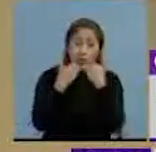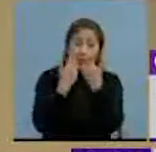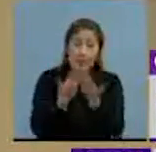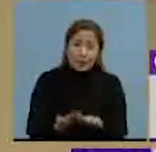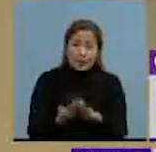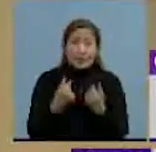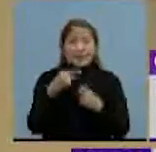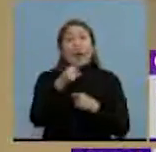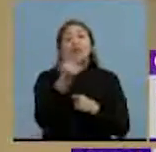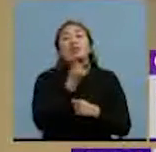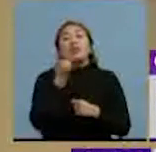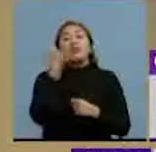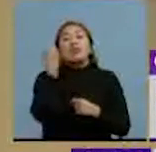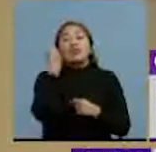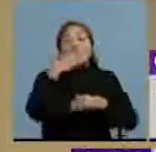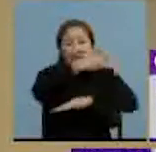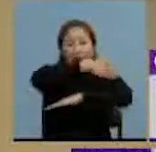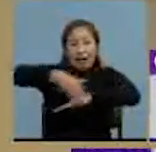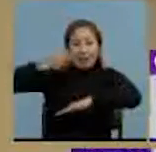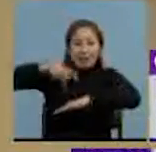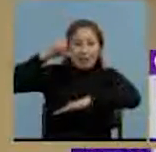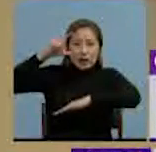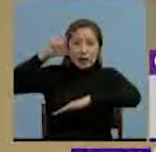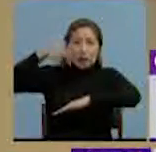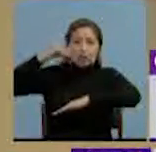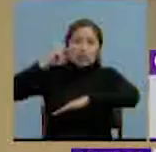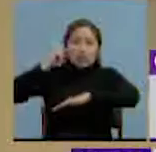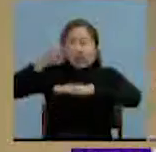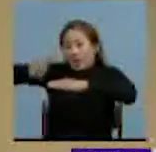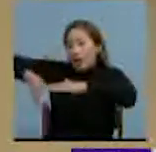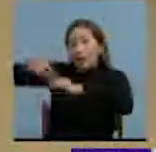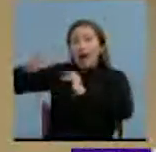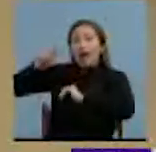informe, Omar, muchas gracias, directamente desde Necochea, esquina Alvear.